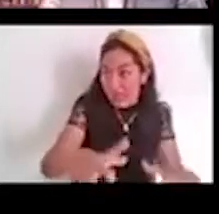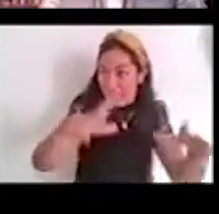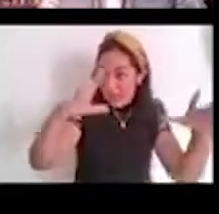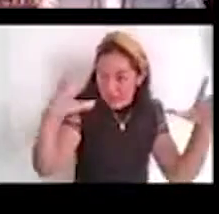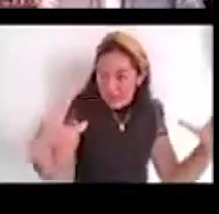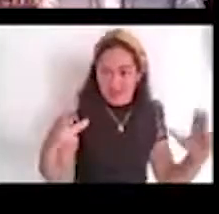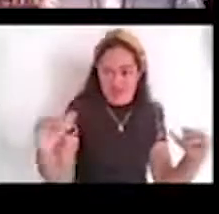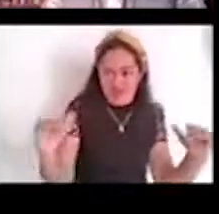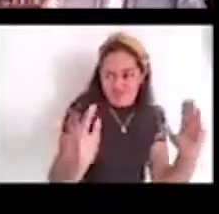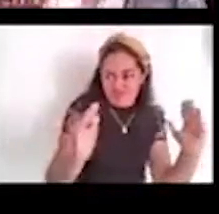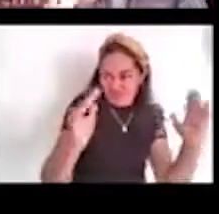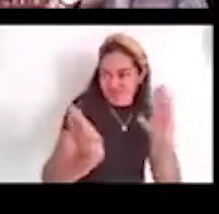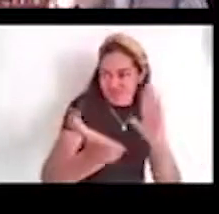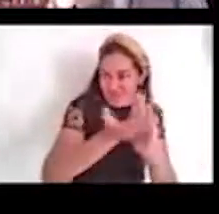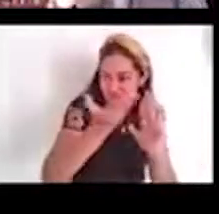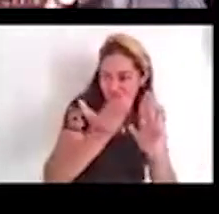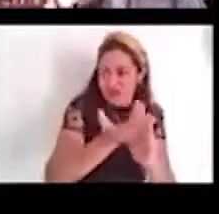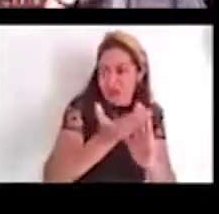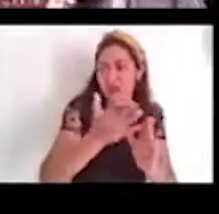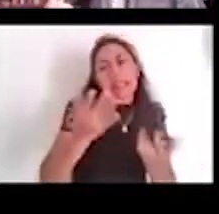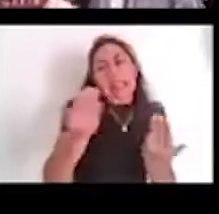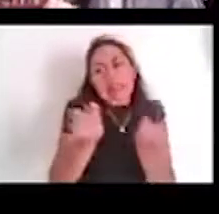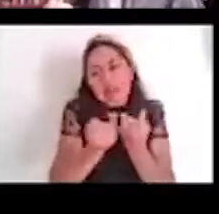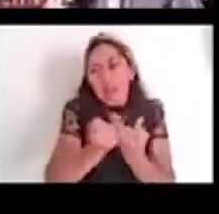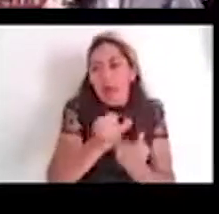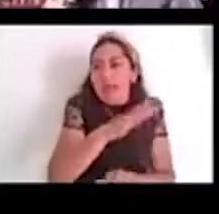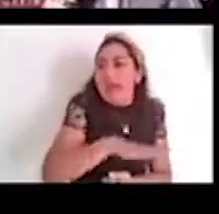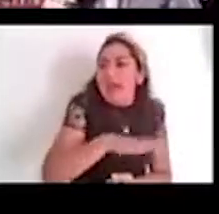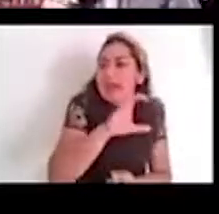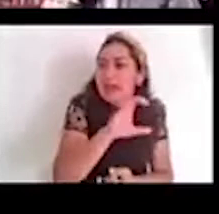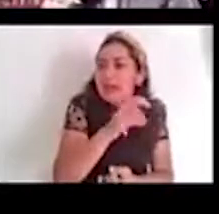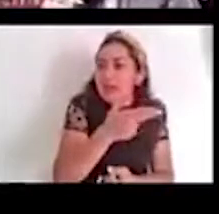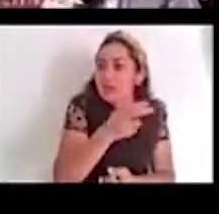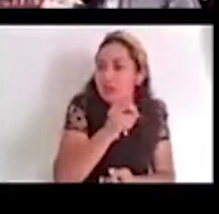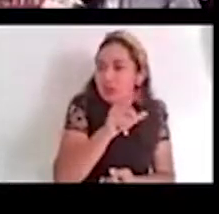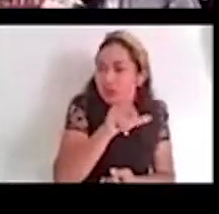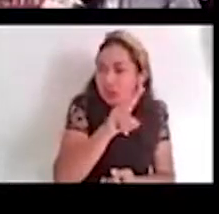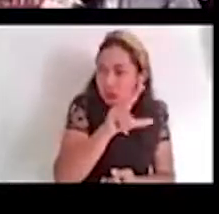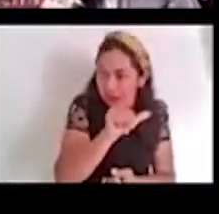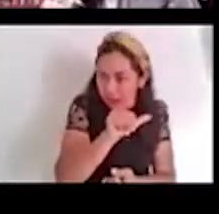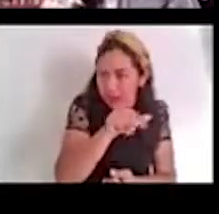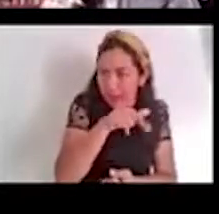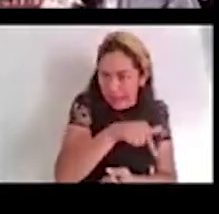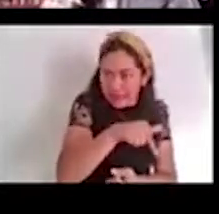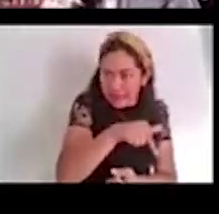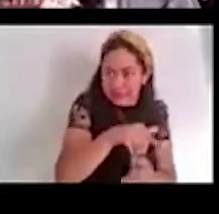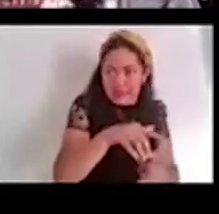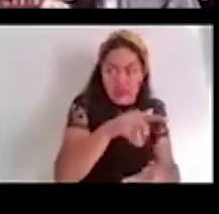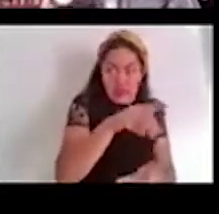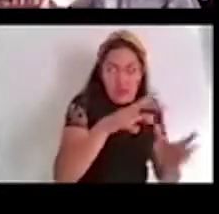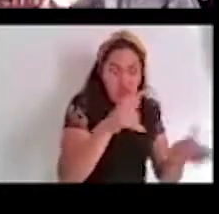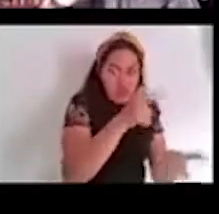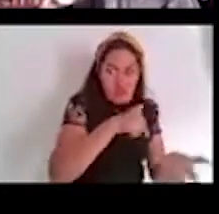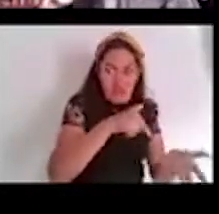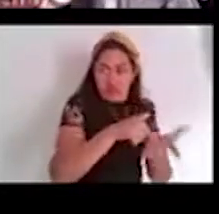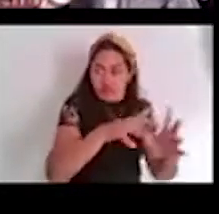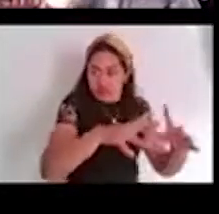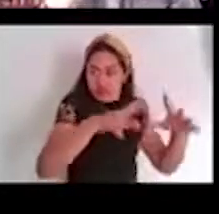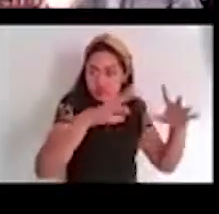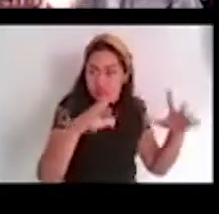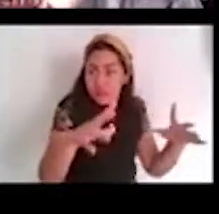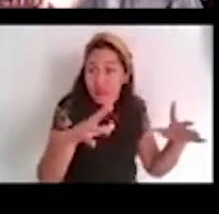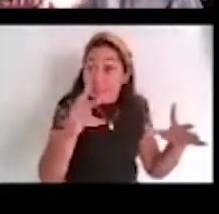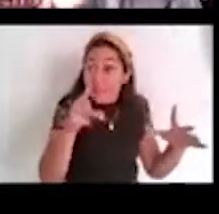Si bien Cholula era la gran capital sagrada, no había la gente en número y